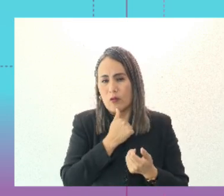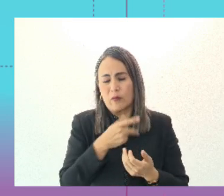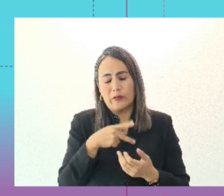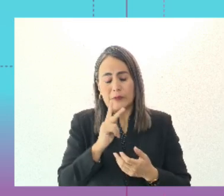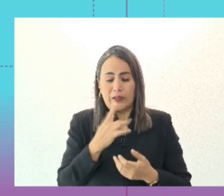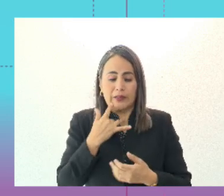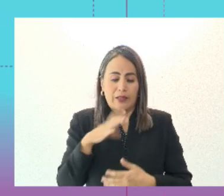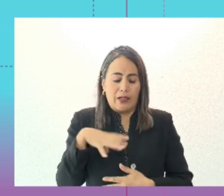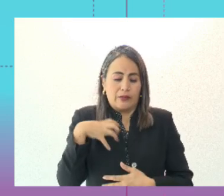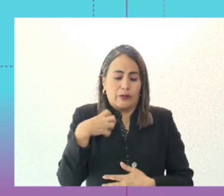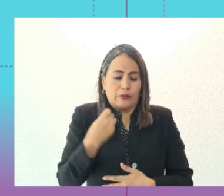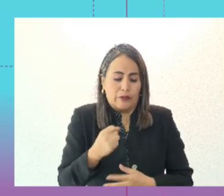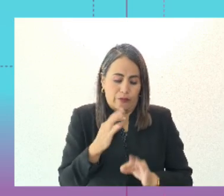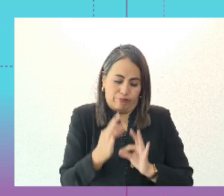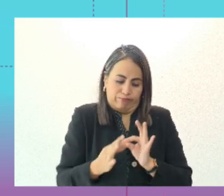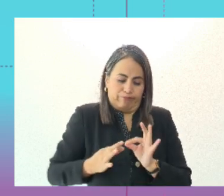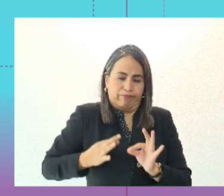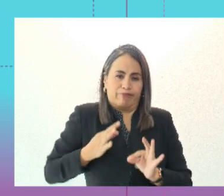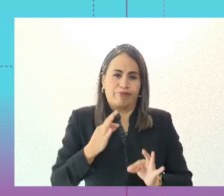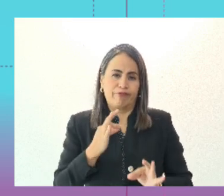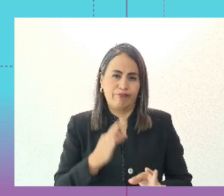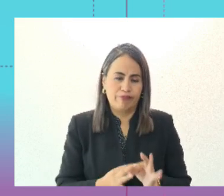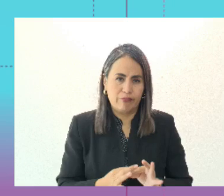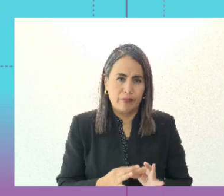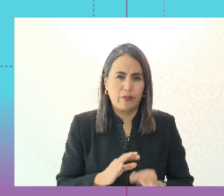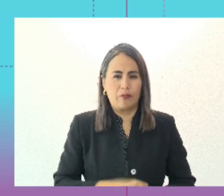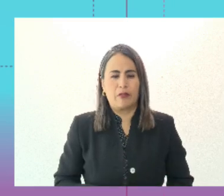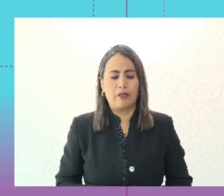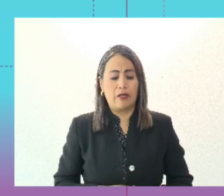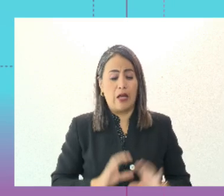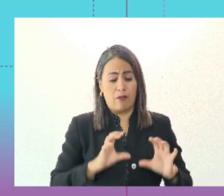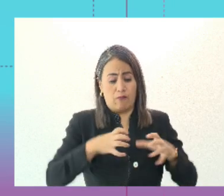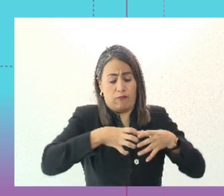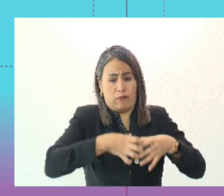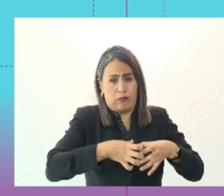cumplir, ¿no? Esa no fue una excepción que nos pusiera el órgano auditor.